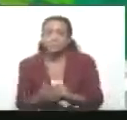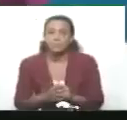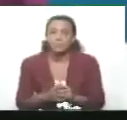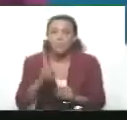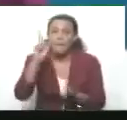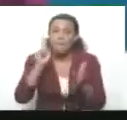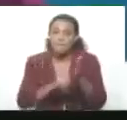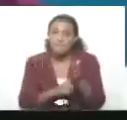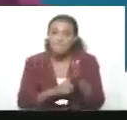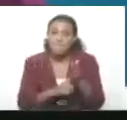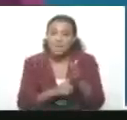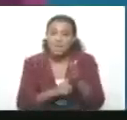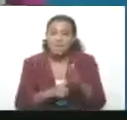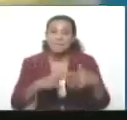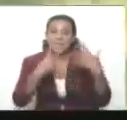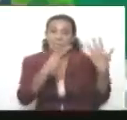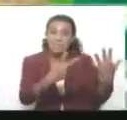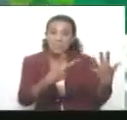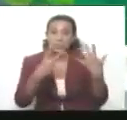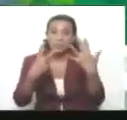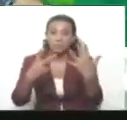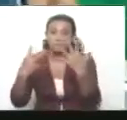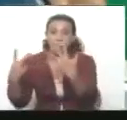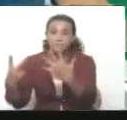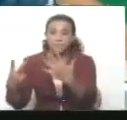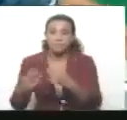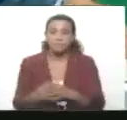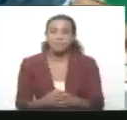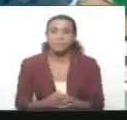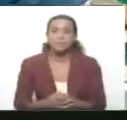mil setecientos setenta y siete